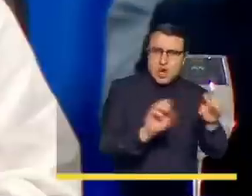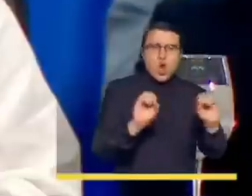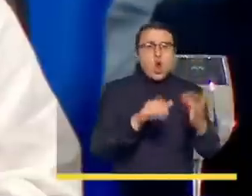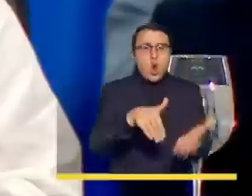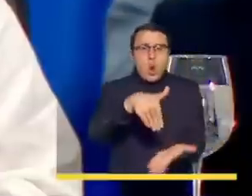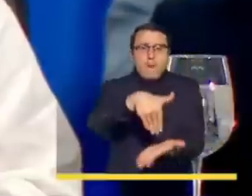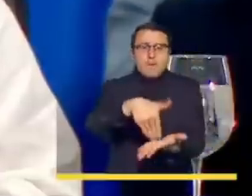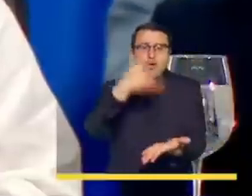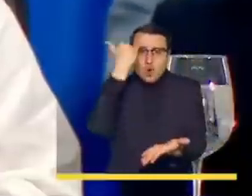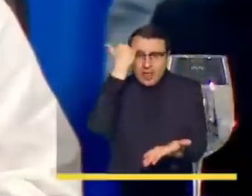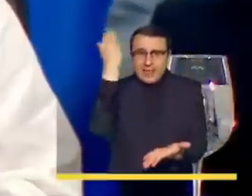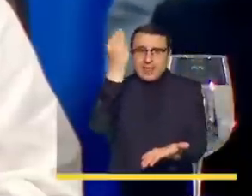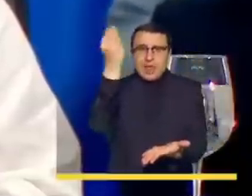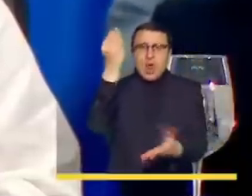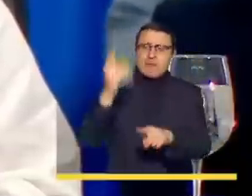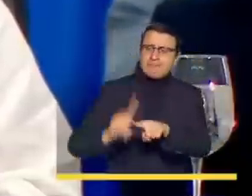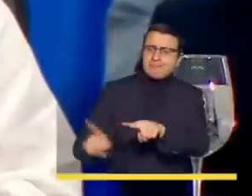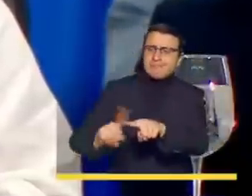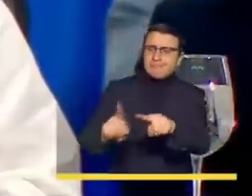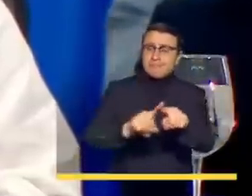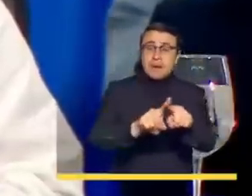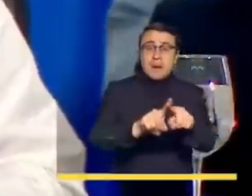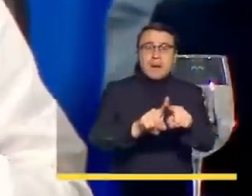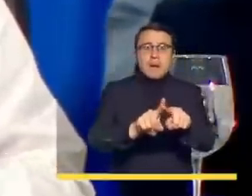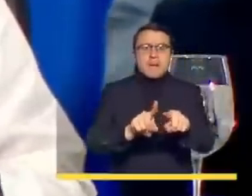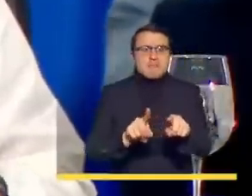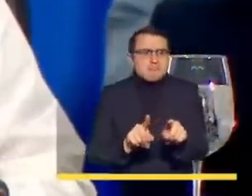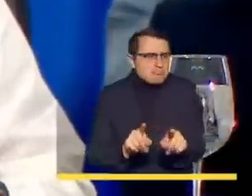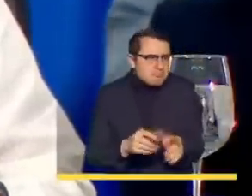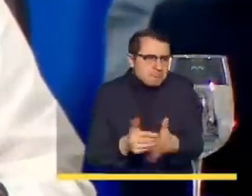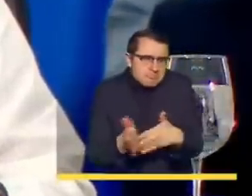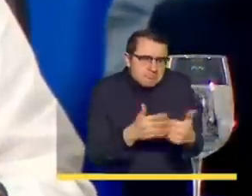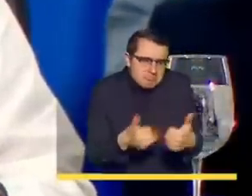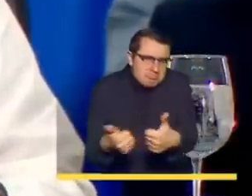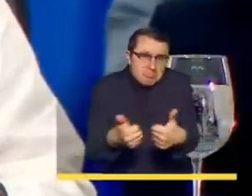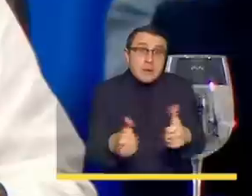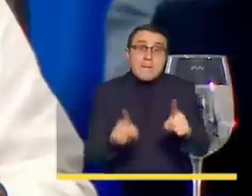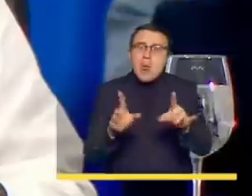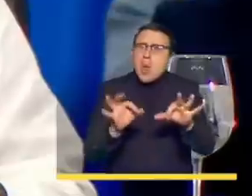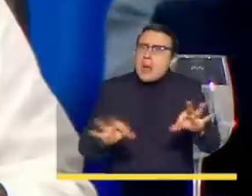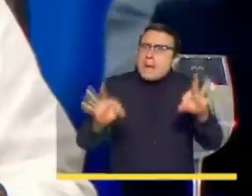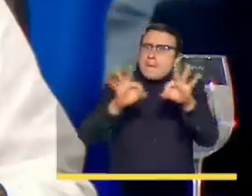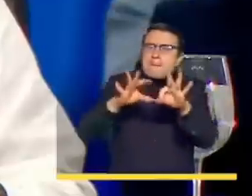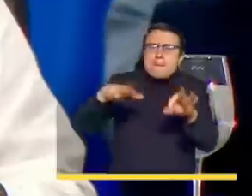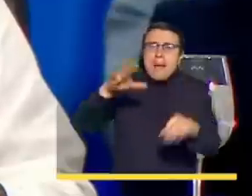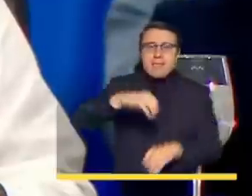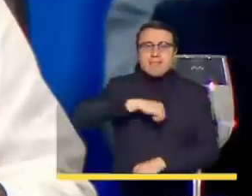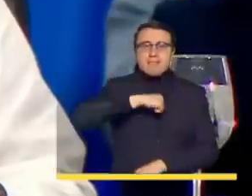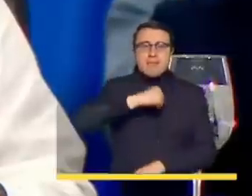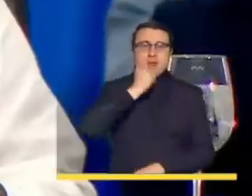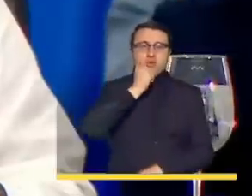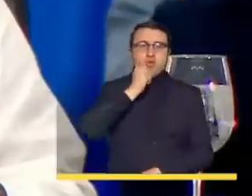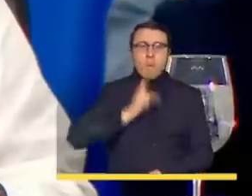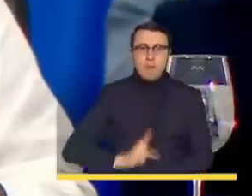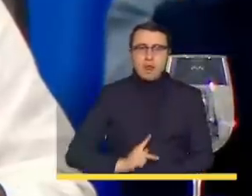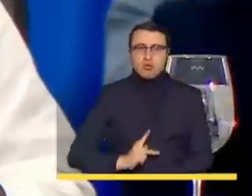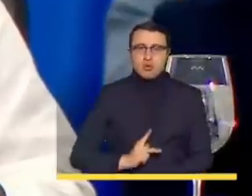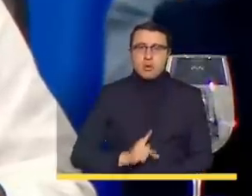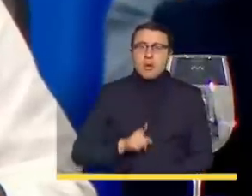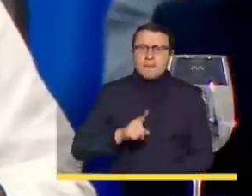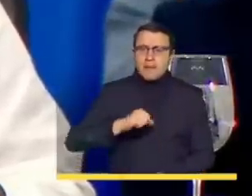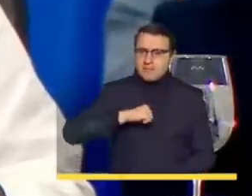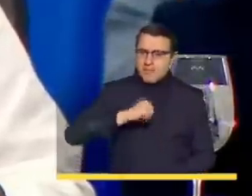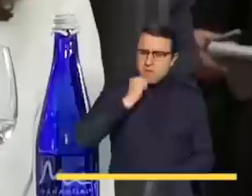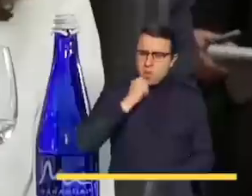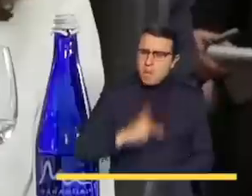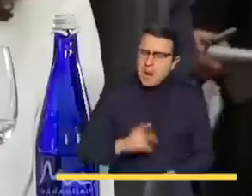posturas ideológicas, están los derechos humanos. Y el principal derecho humano es el derecho a